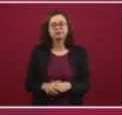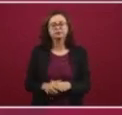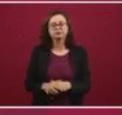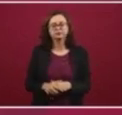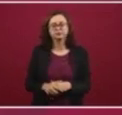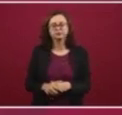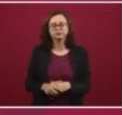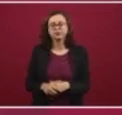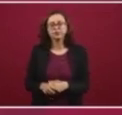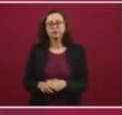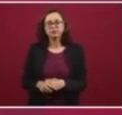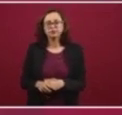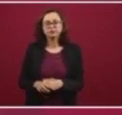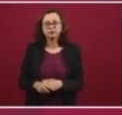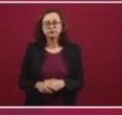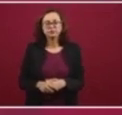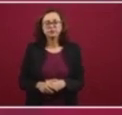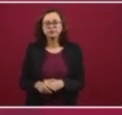de